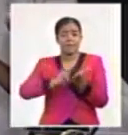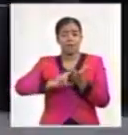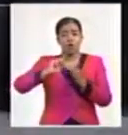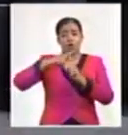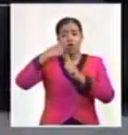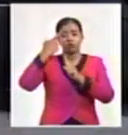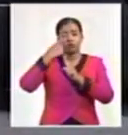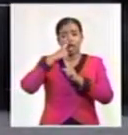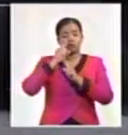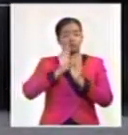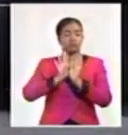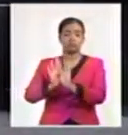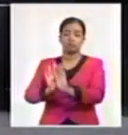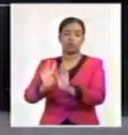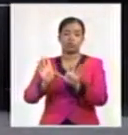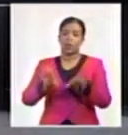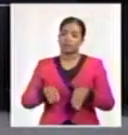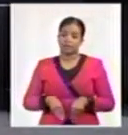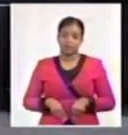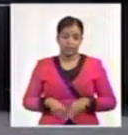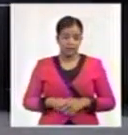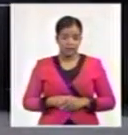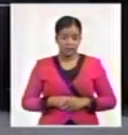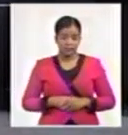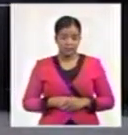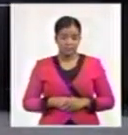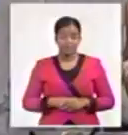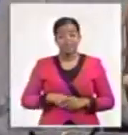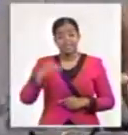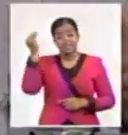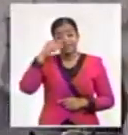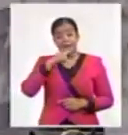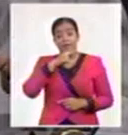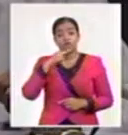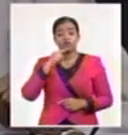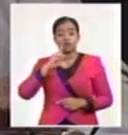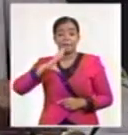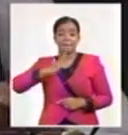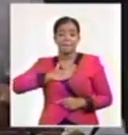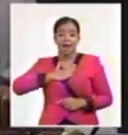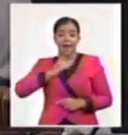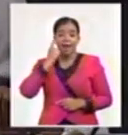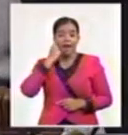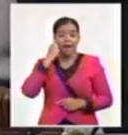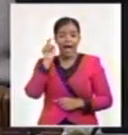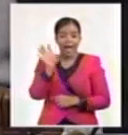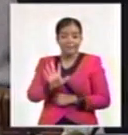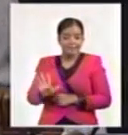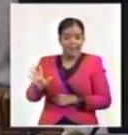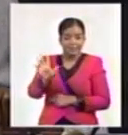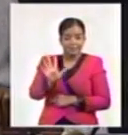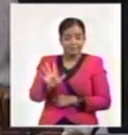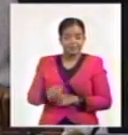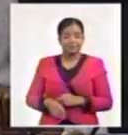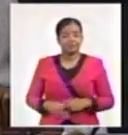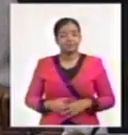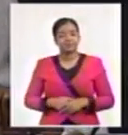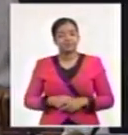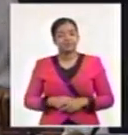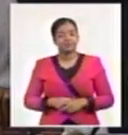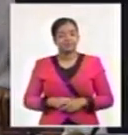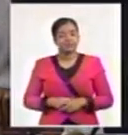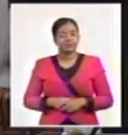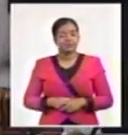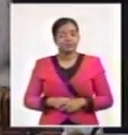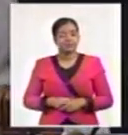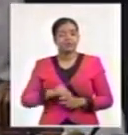La mayor parte de su territorio está en Asia. Está en Asia. El resto de los países que están